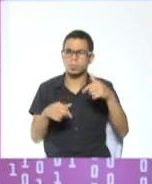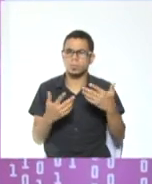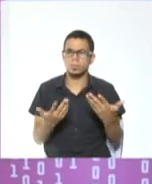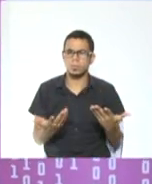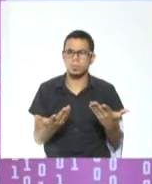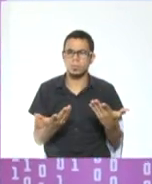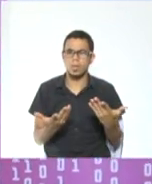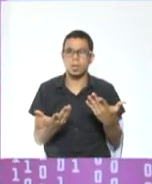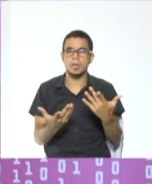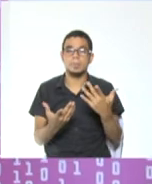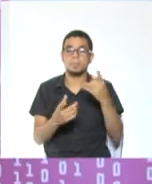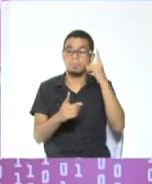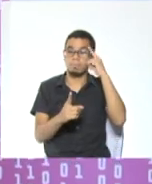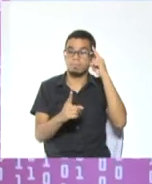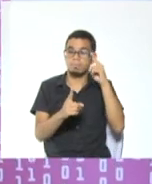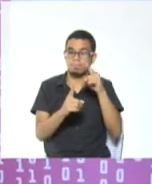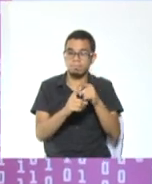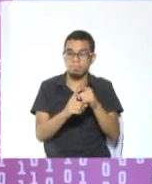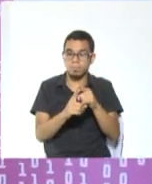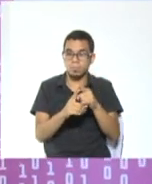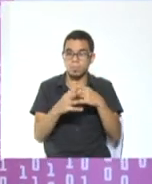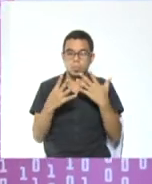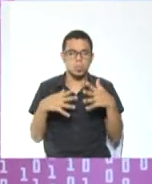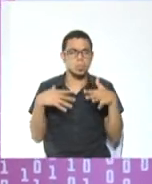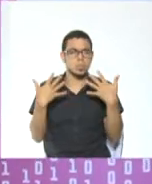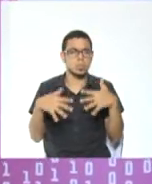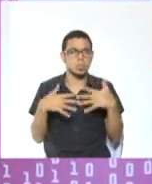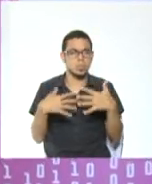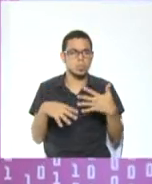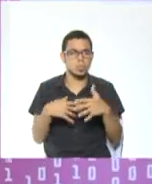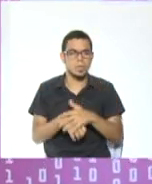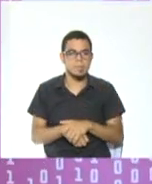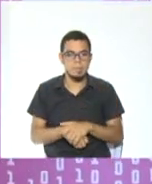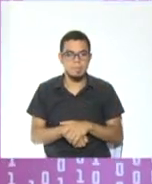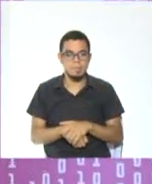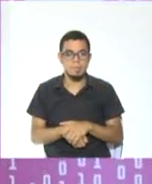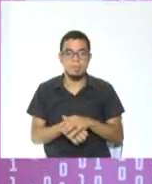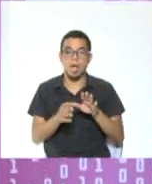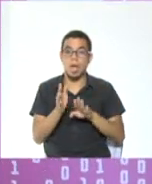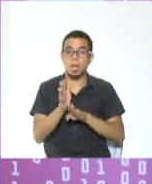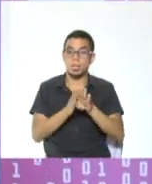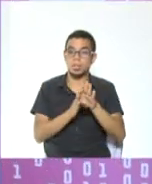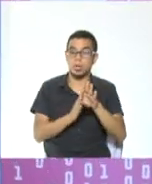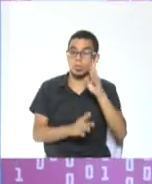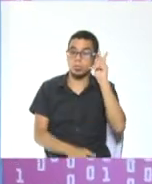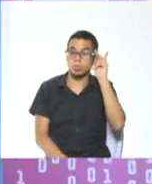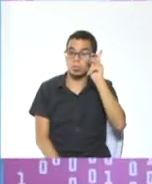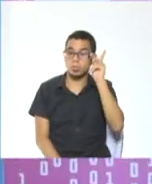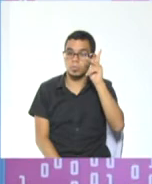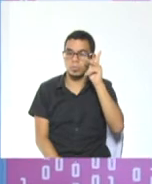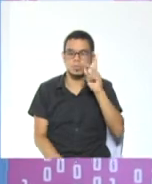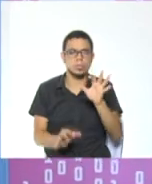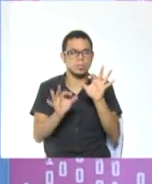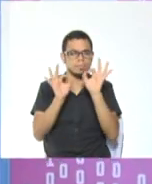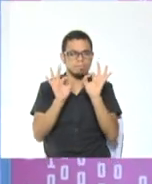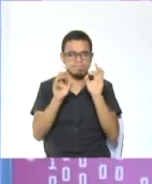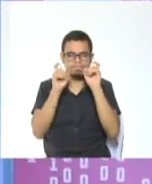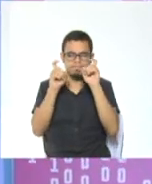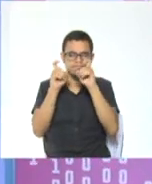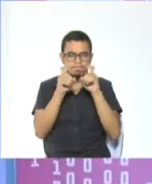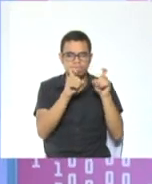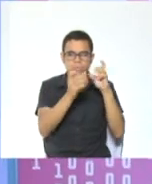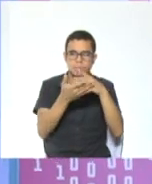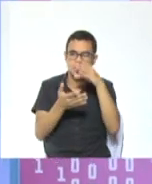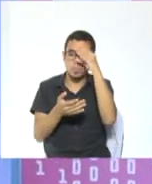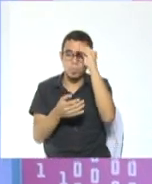enfocaremos en el décimo vértice Victoria Bicentenaria, relacionada al desarrollo docente Educación de Calidad, a través del uso